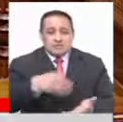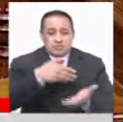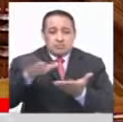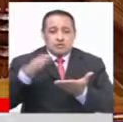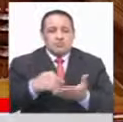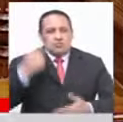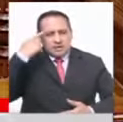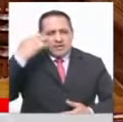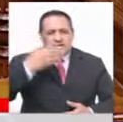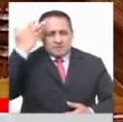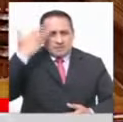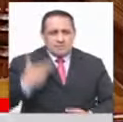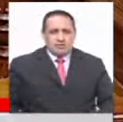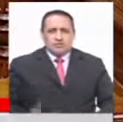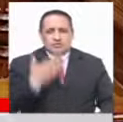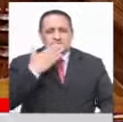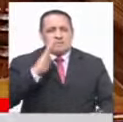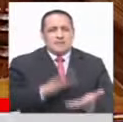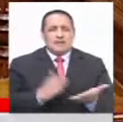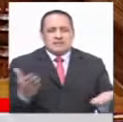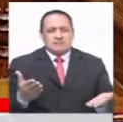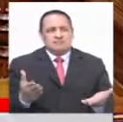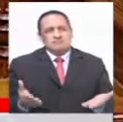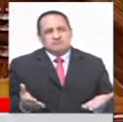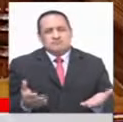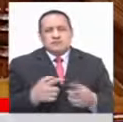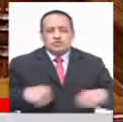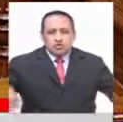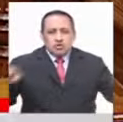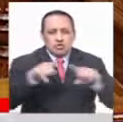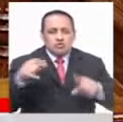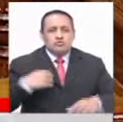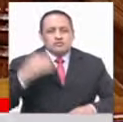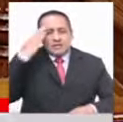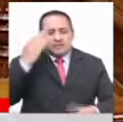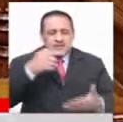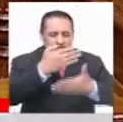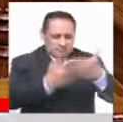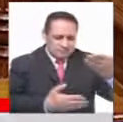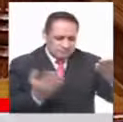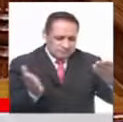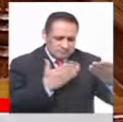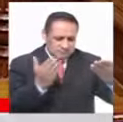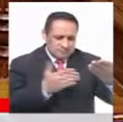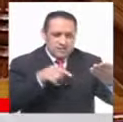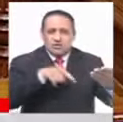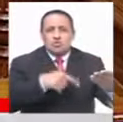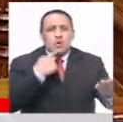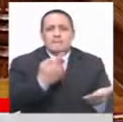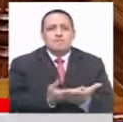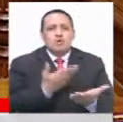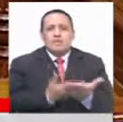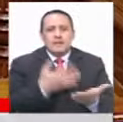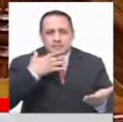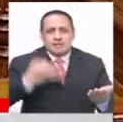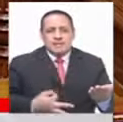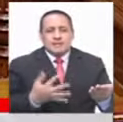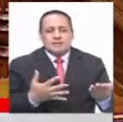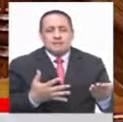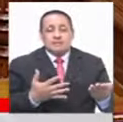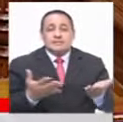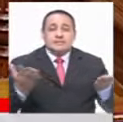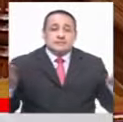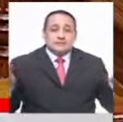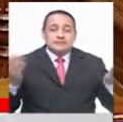causal de incapacidad moral permanente. Todos saben que no contiene un solo elemento que la sustente válidamente,